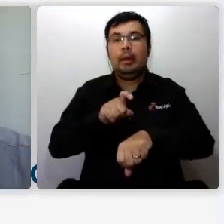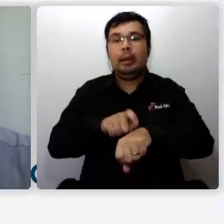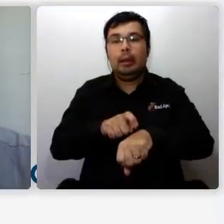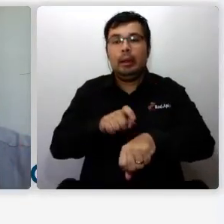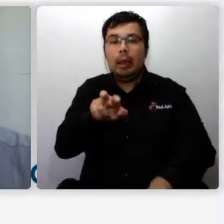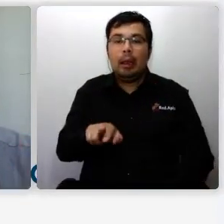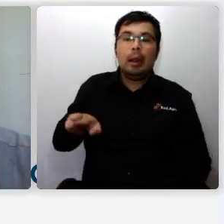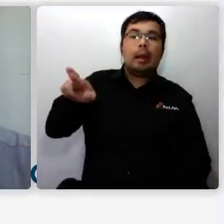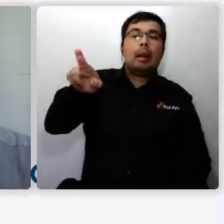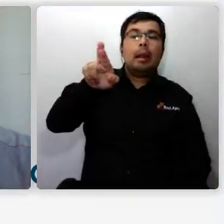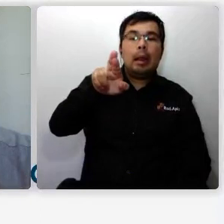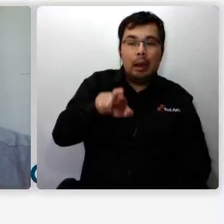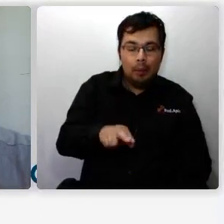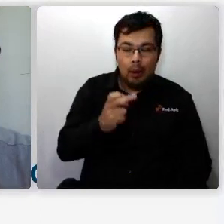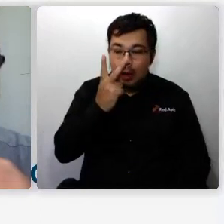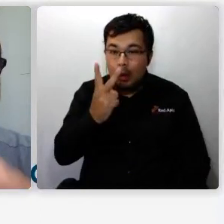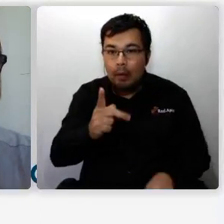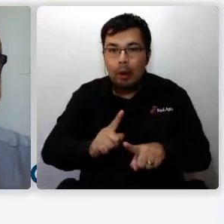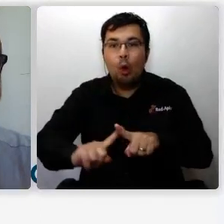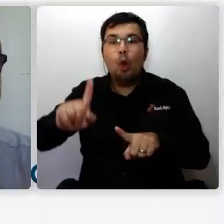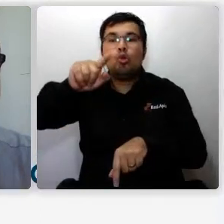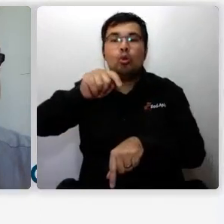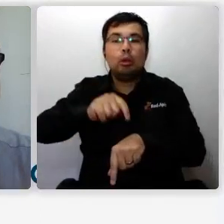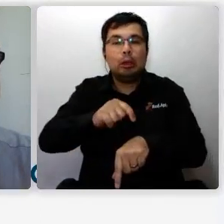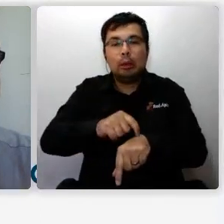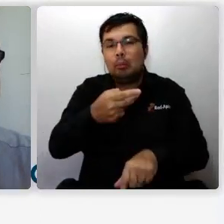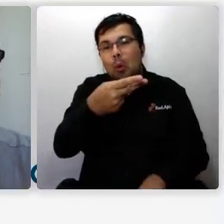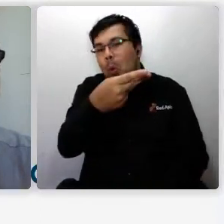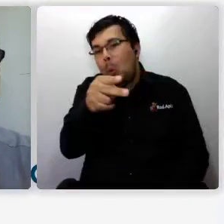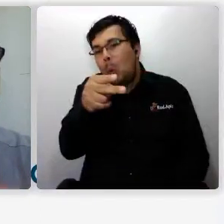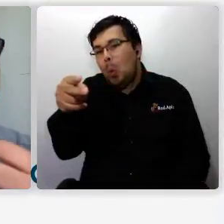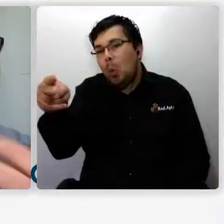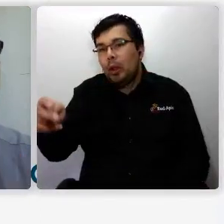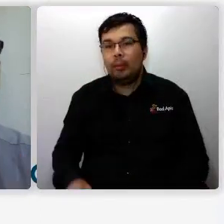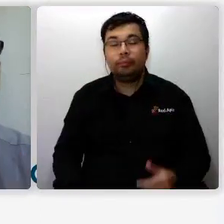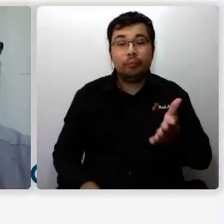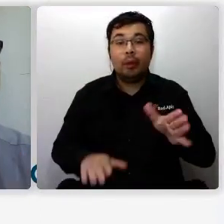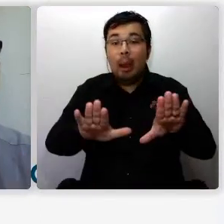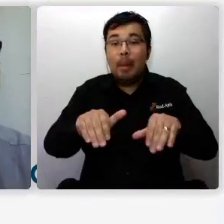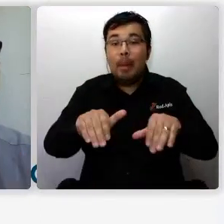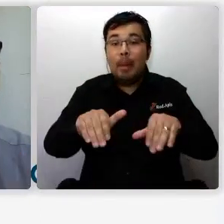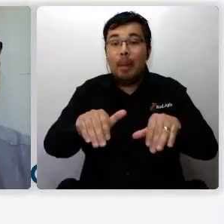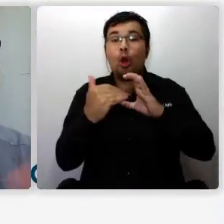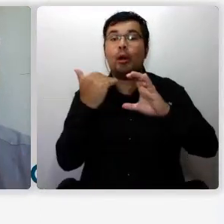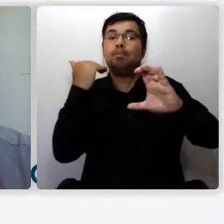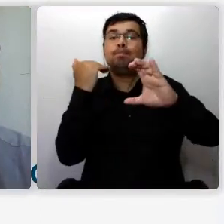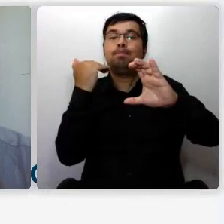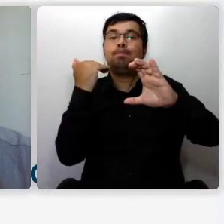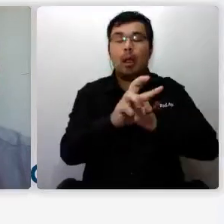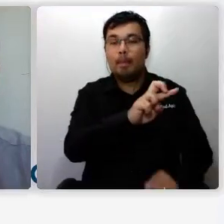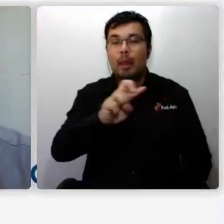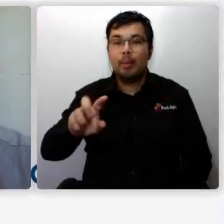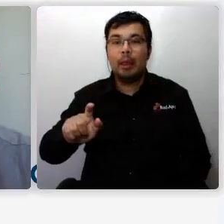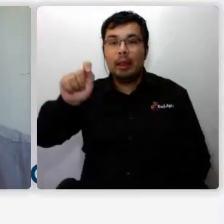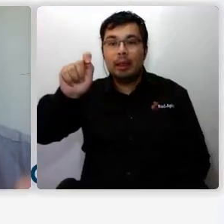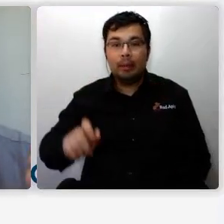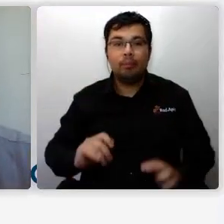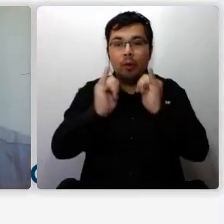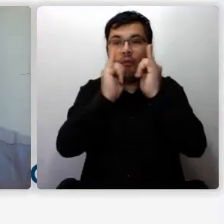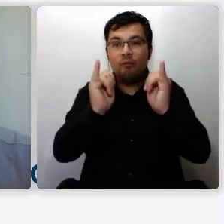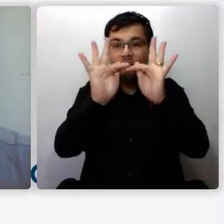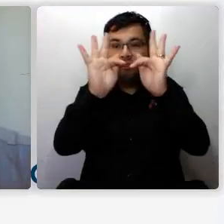repetirlo y verlo en otro momento. Y en este mismo correo la tarde les vamos a enviar las presentaciones en formato PDF para que lo puedan descargar.